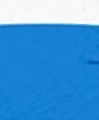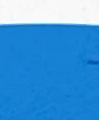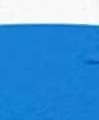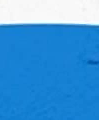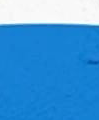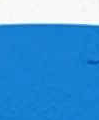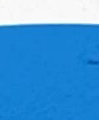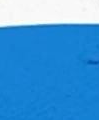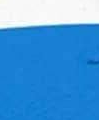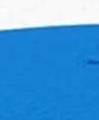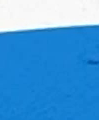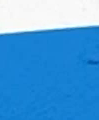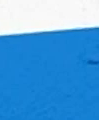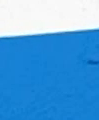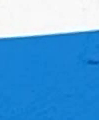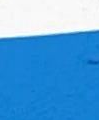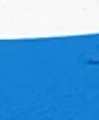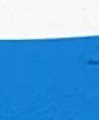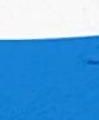Al sorteo Loto.